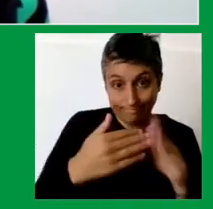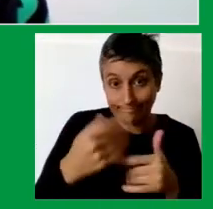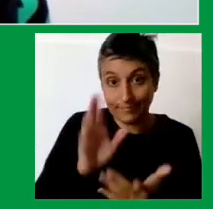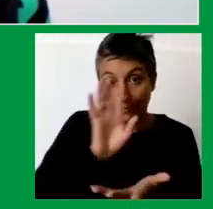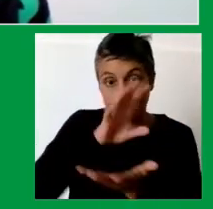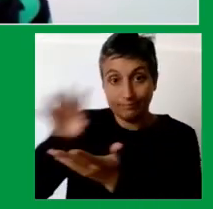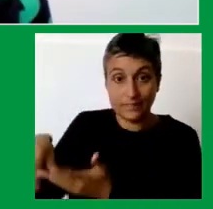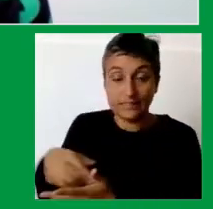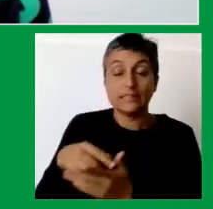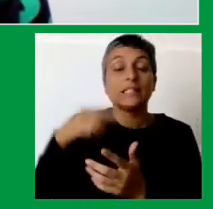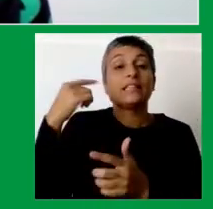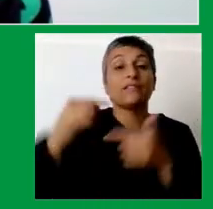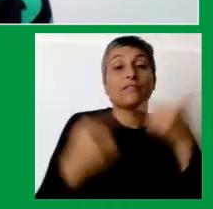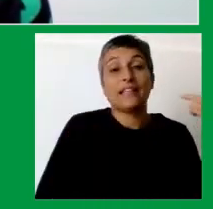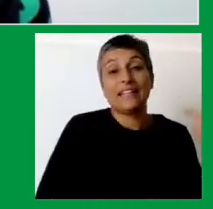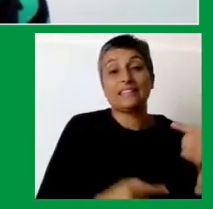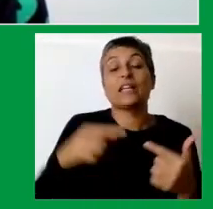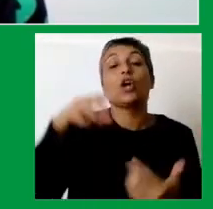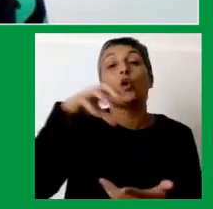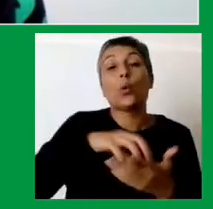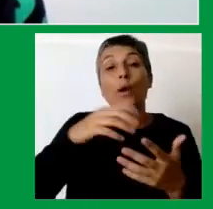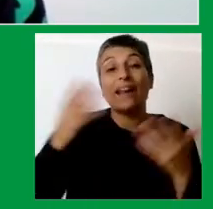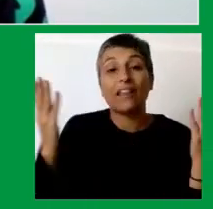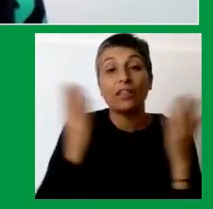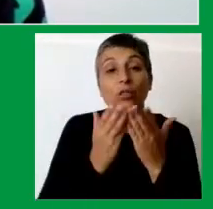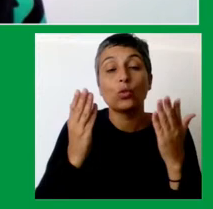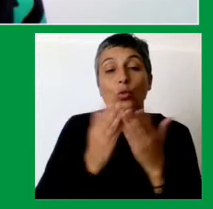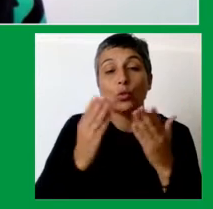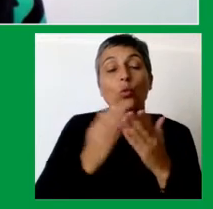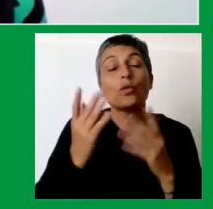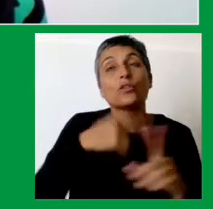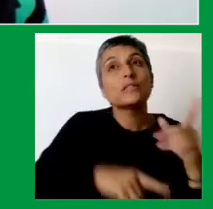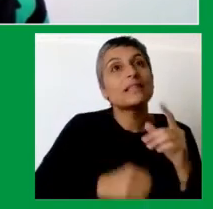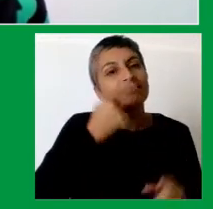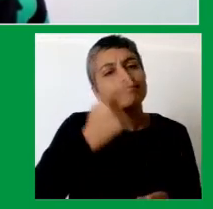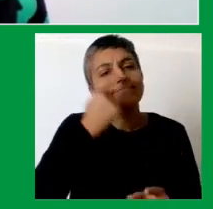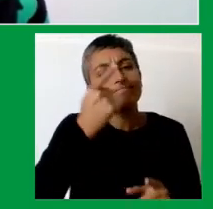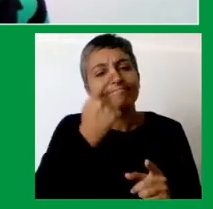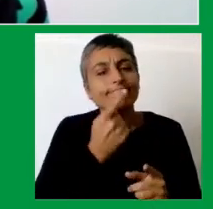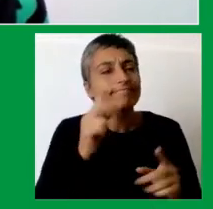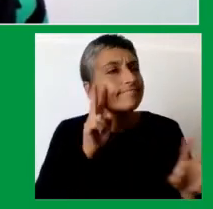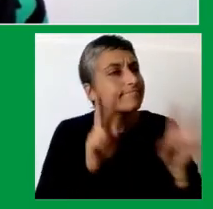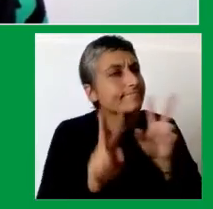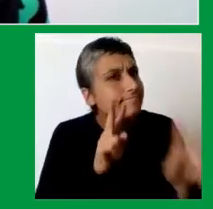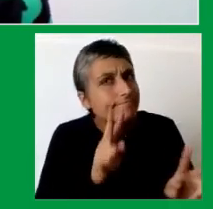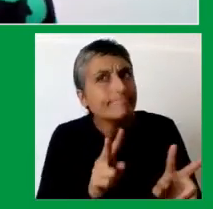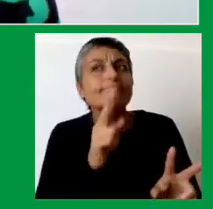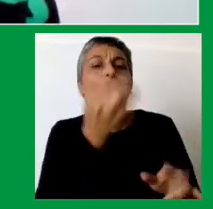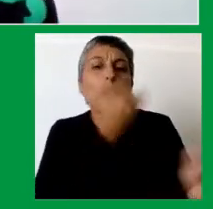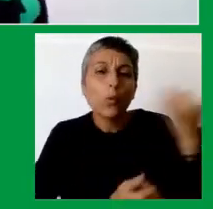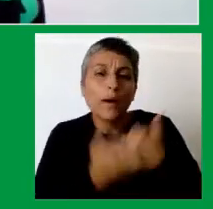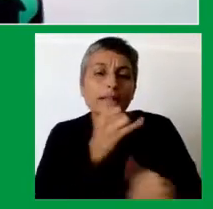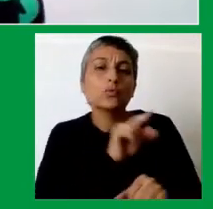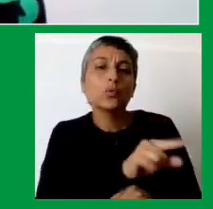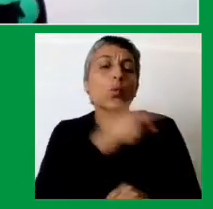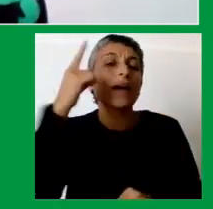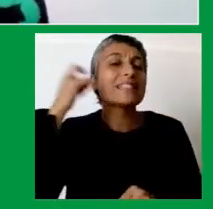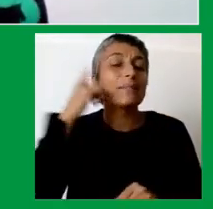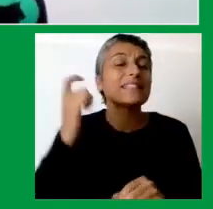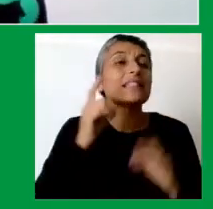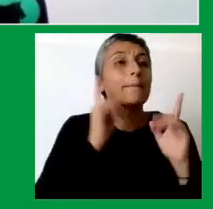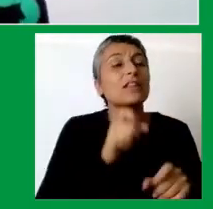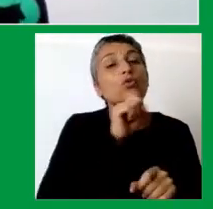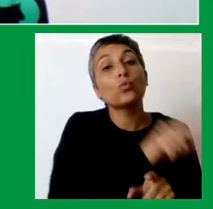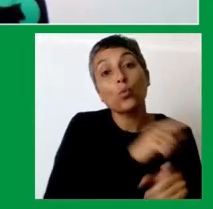interesante poder escucharte y que nos puedas comentar desde tu experiencia y desde tus estudios también acerca de esta cultura